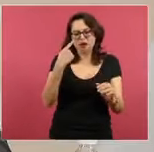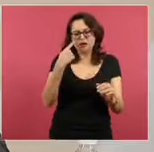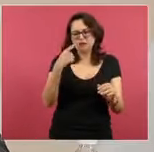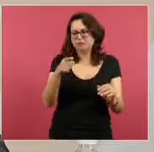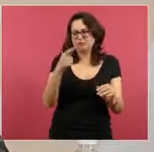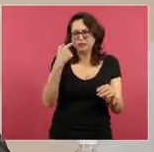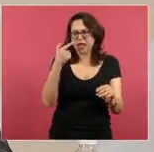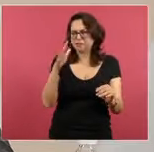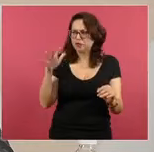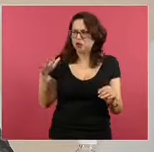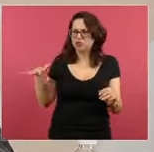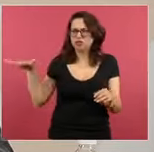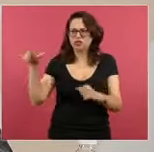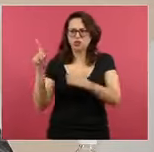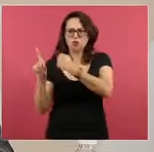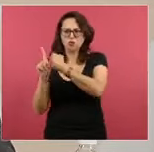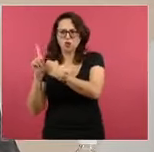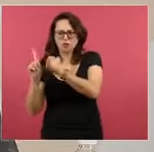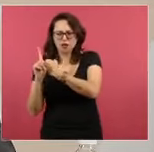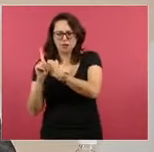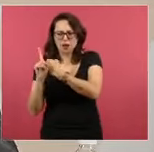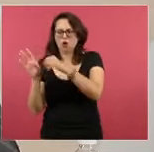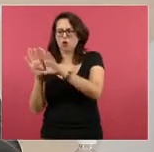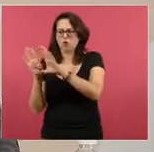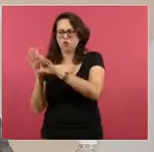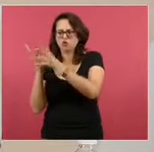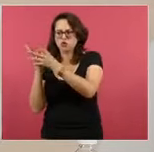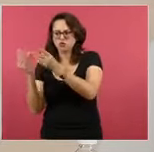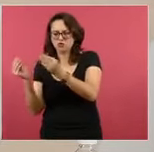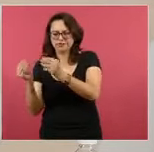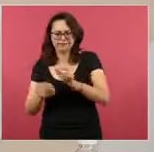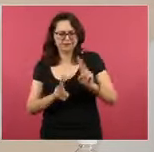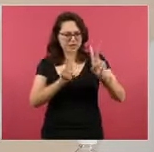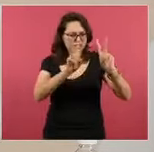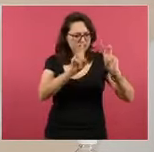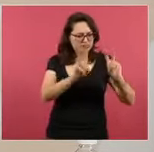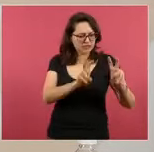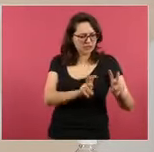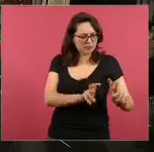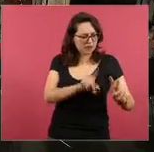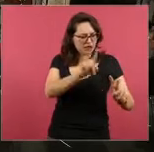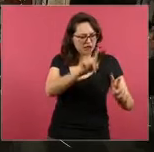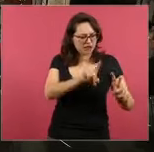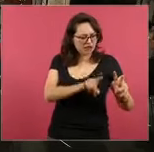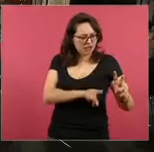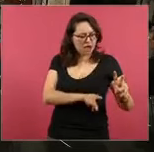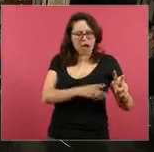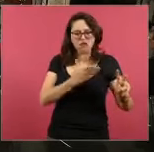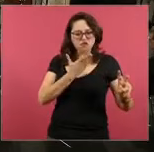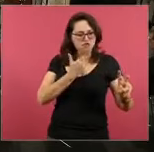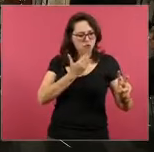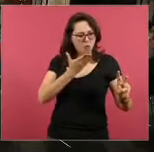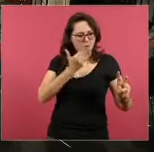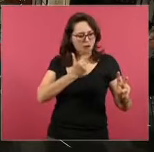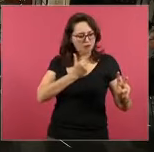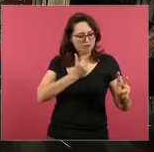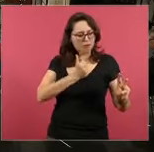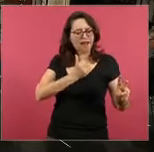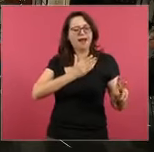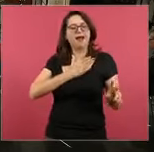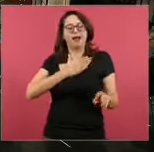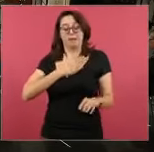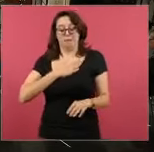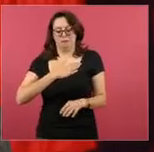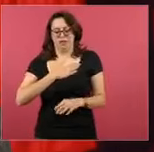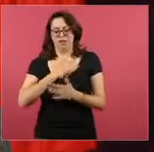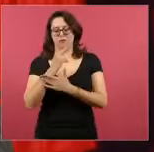la comunidad va a discernir, va a decidir, me queda corto este contenido, este proceso de aprendizaje, por eso tengo